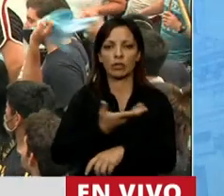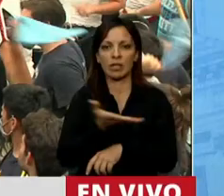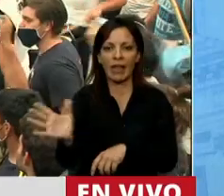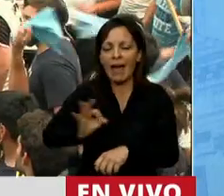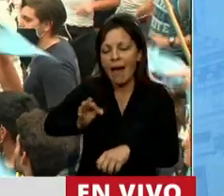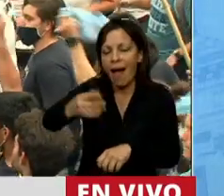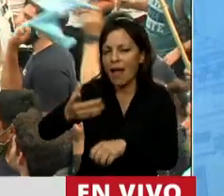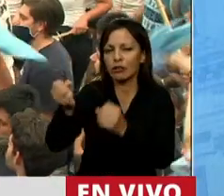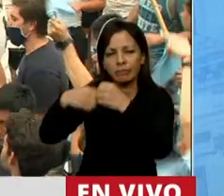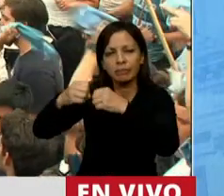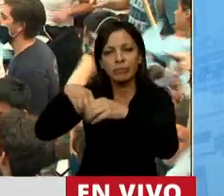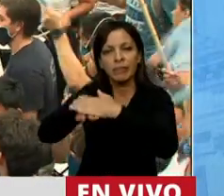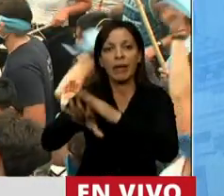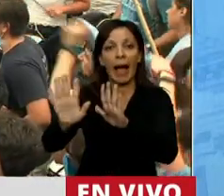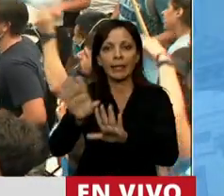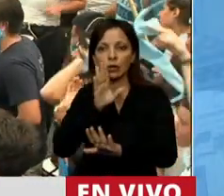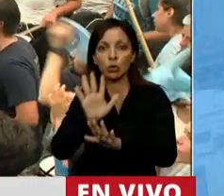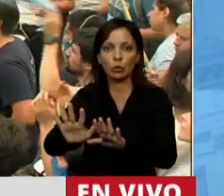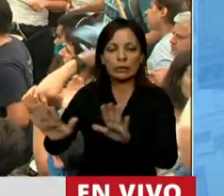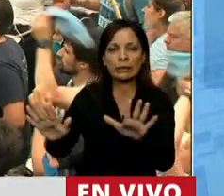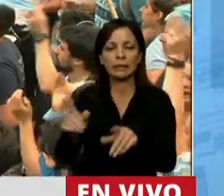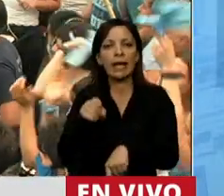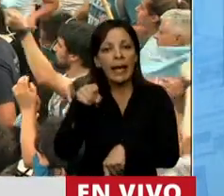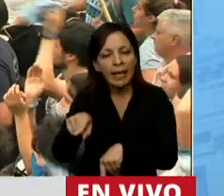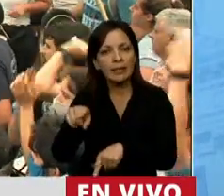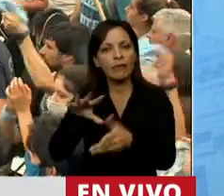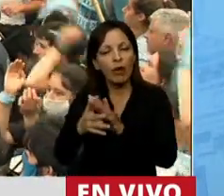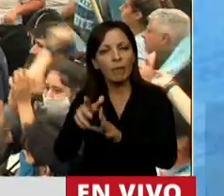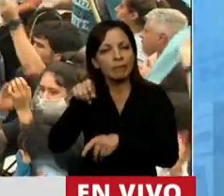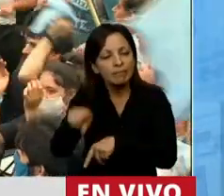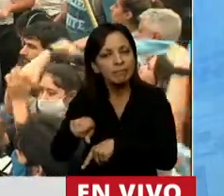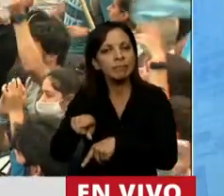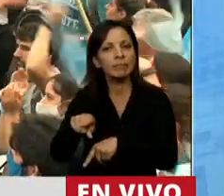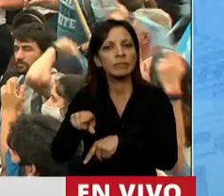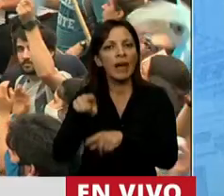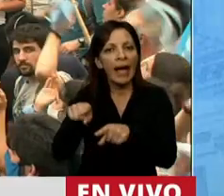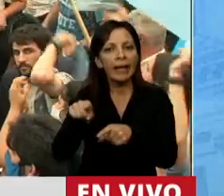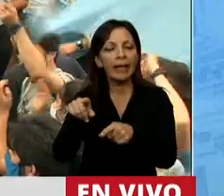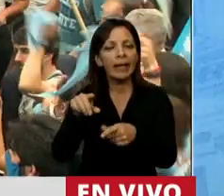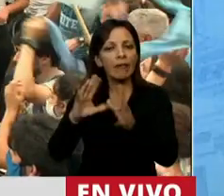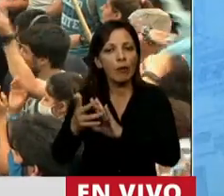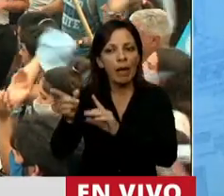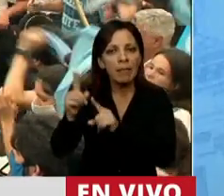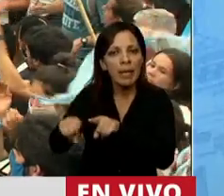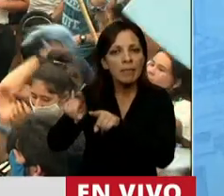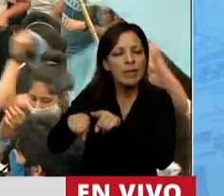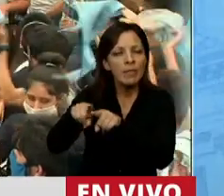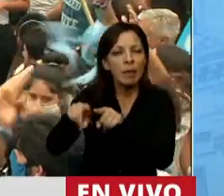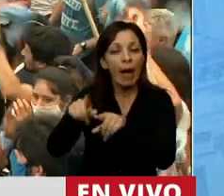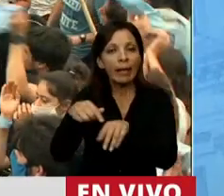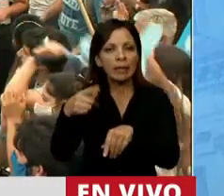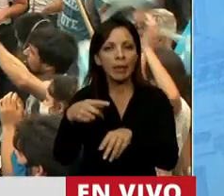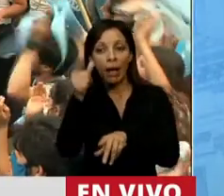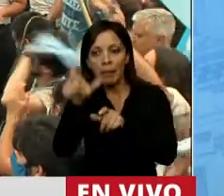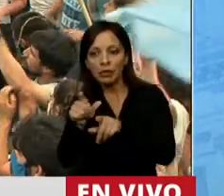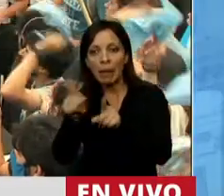últimos años. Es ahí, es en ese lugar donde el patrón va a la misa y a la procesión